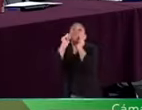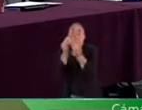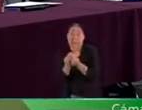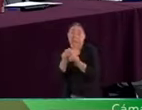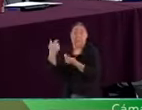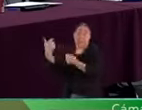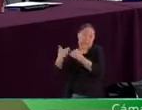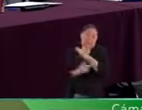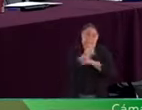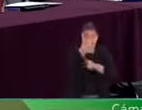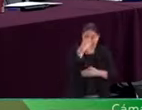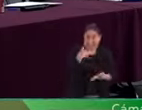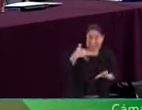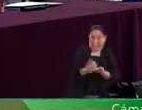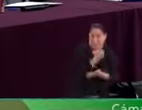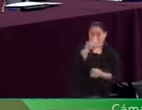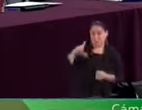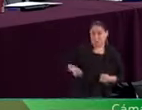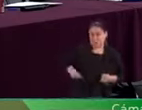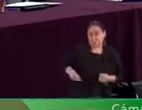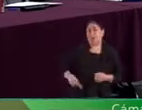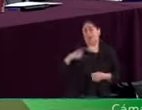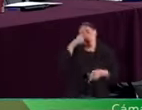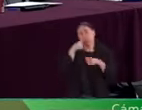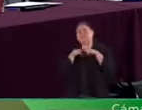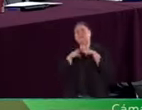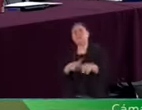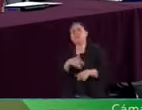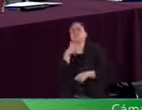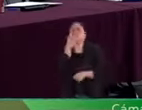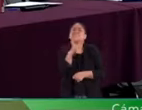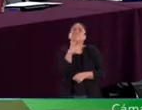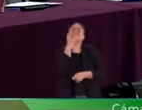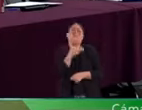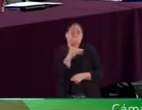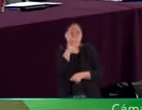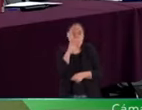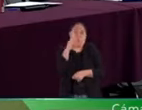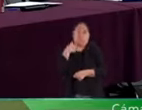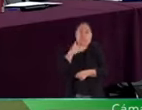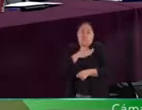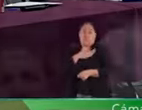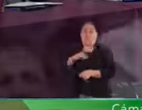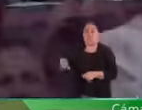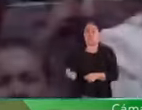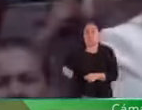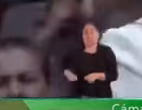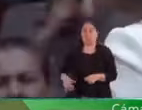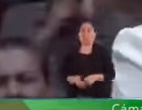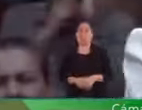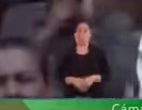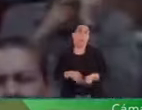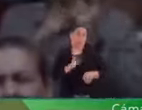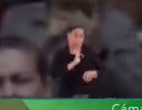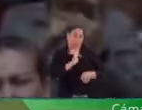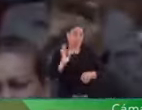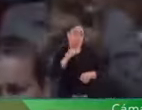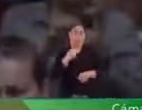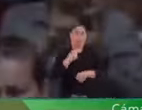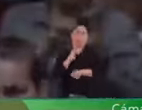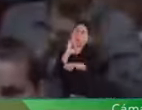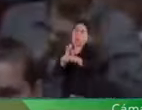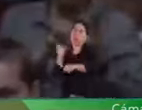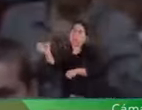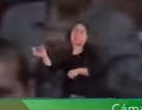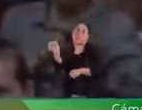ahí para la impunidad de todos los intereses particulares. Jueces a modo, así se